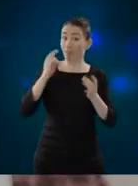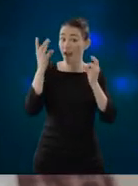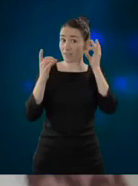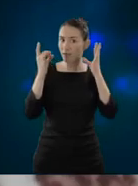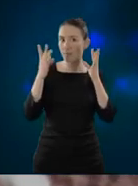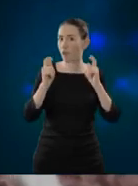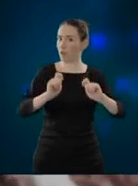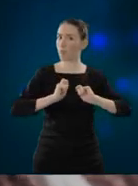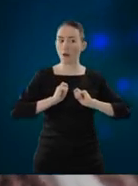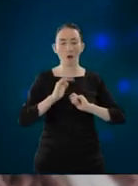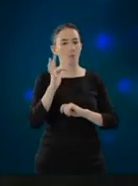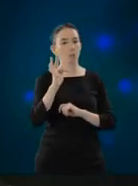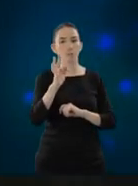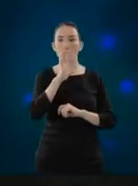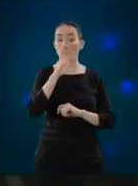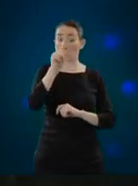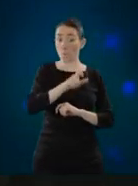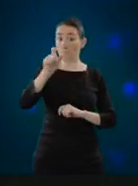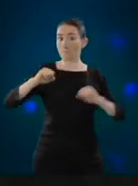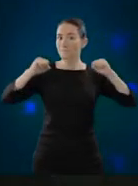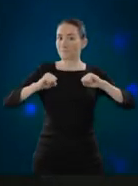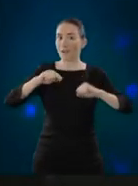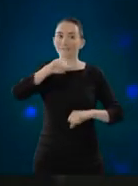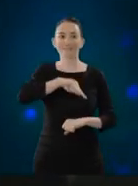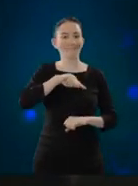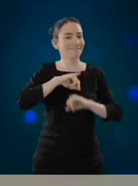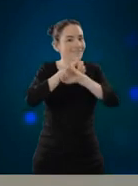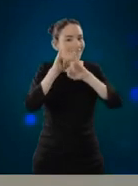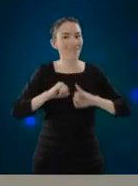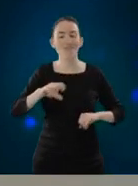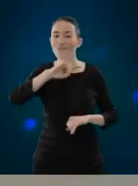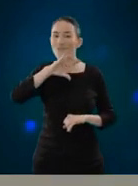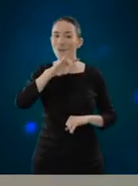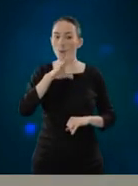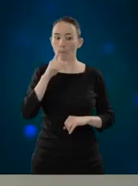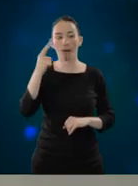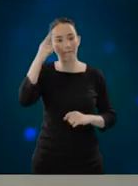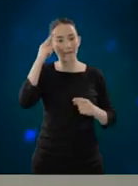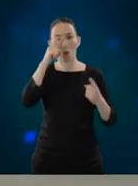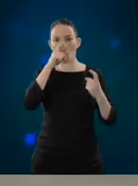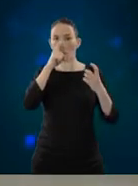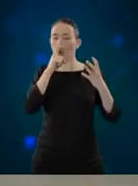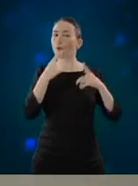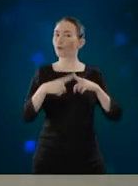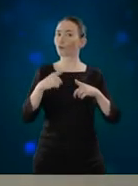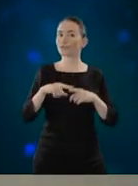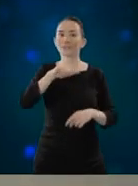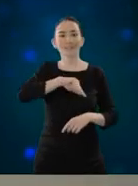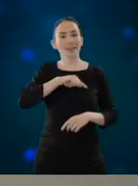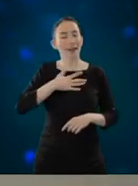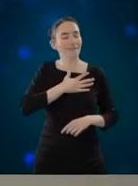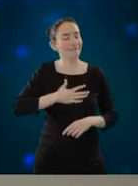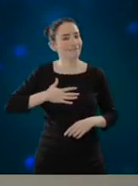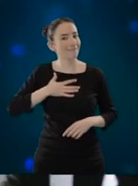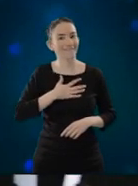Estas actividades son muy positivas porque hacen que tengan momentos muy felices cuando ven que recuerdan cosas, se alegran y